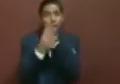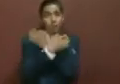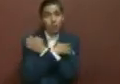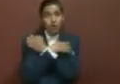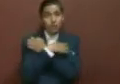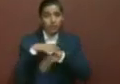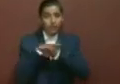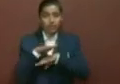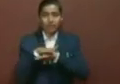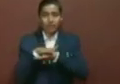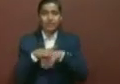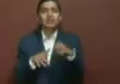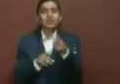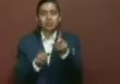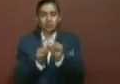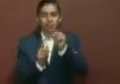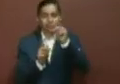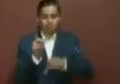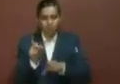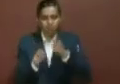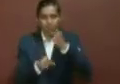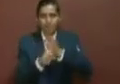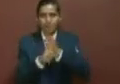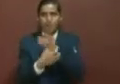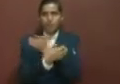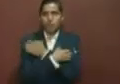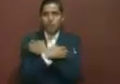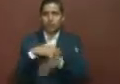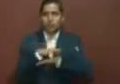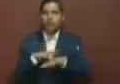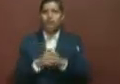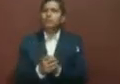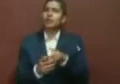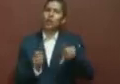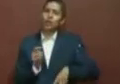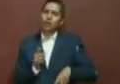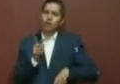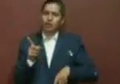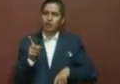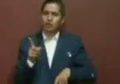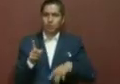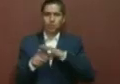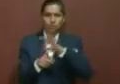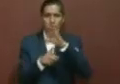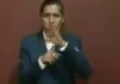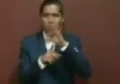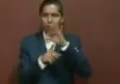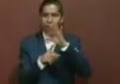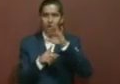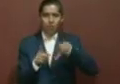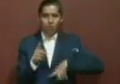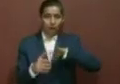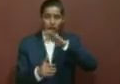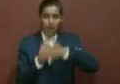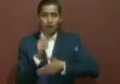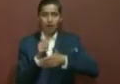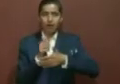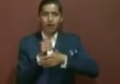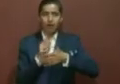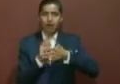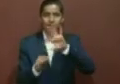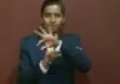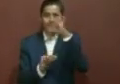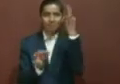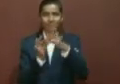En esta etapa, solo para educación básica. ¿En su gobierno alcanzará para que se concrete toda la federalización? No lo